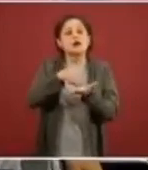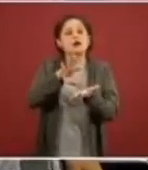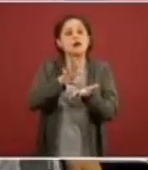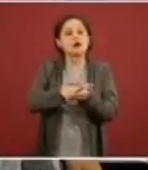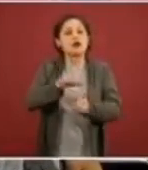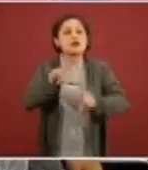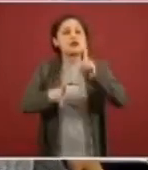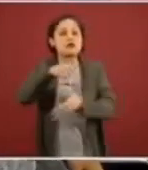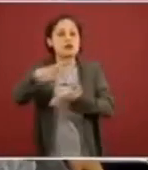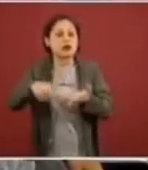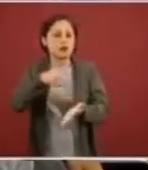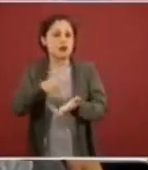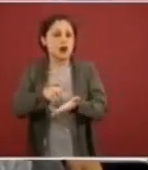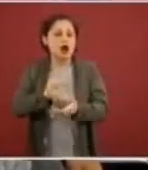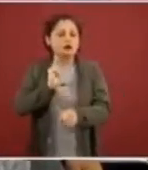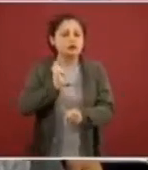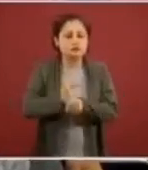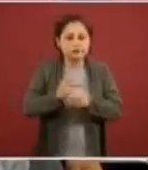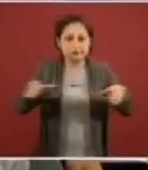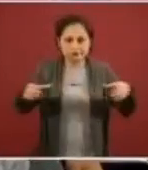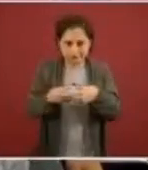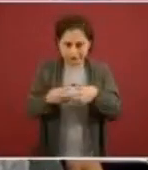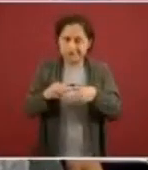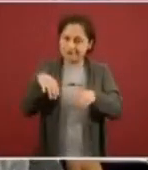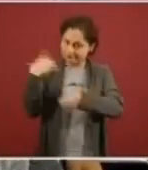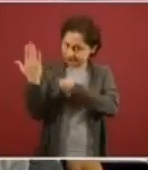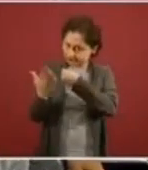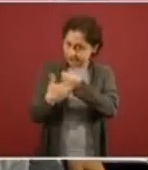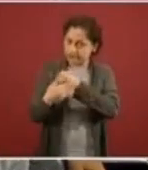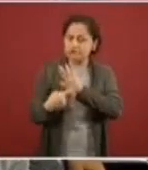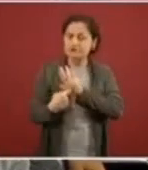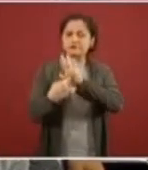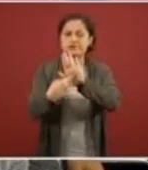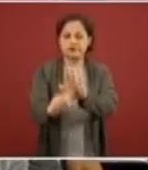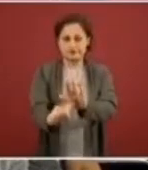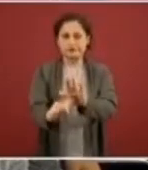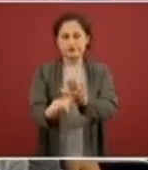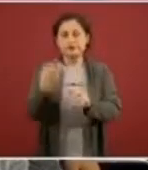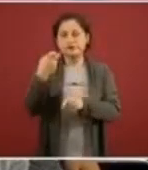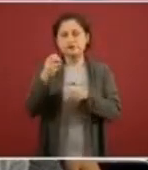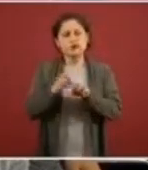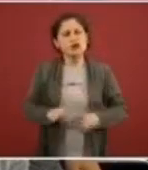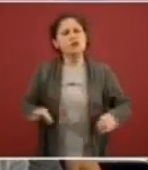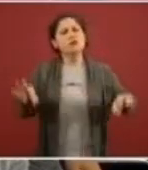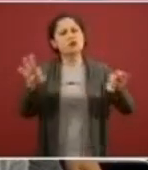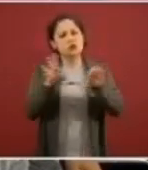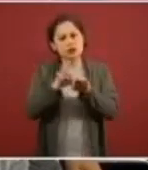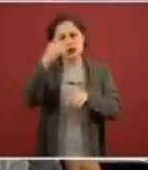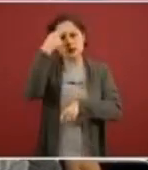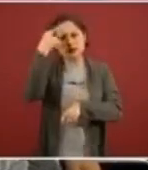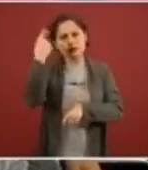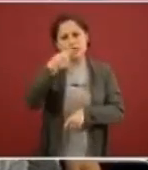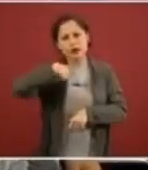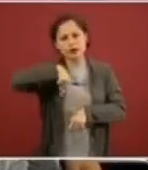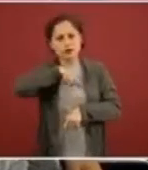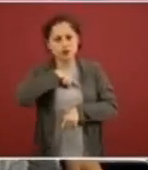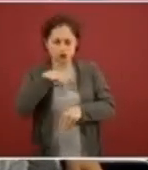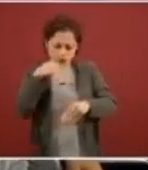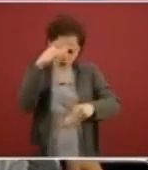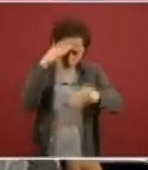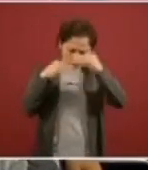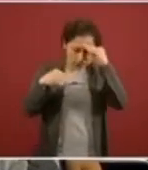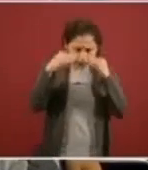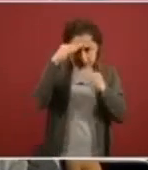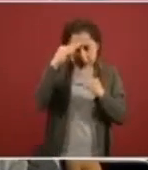Geográficamente focalizada. Esto va a ser relevante para distintas modificaciones de las medidas que hasta el